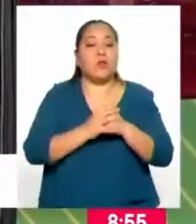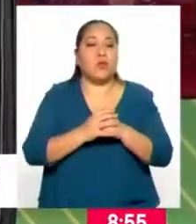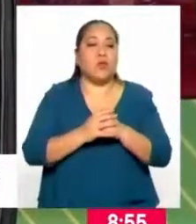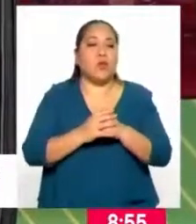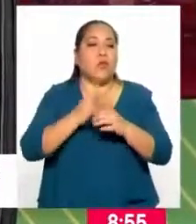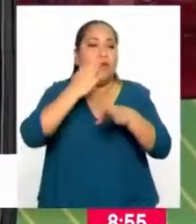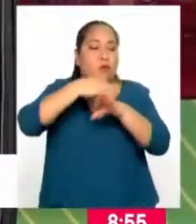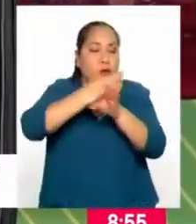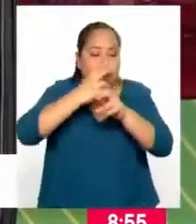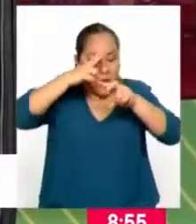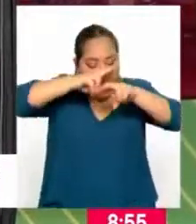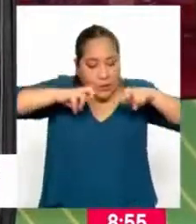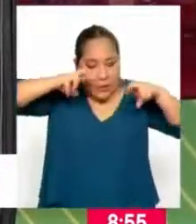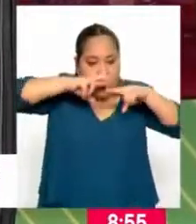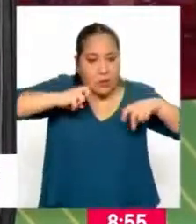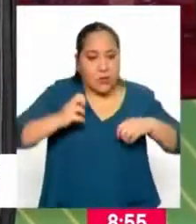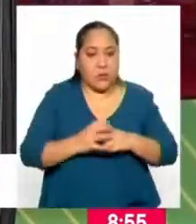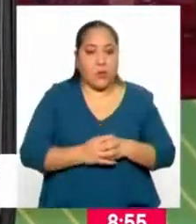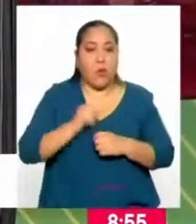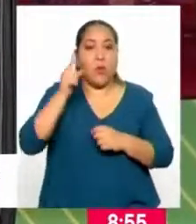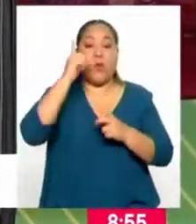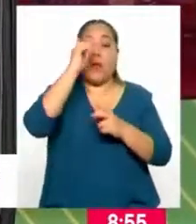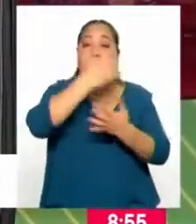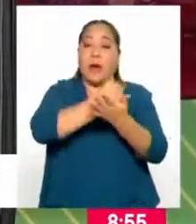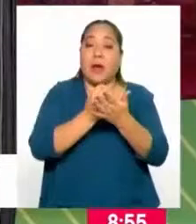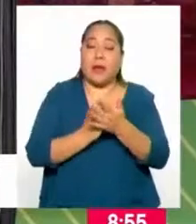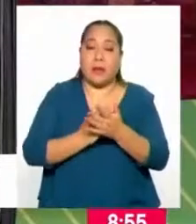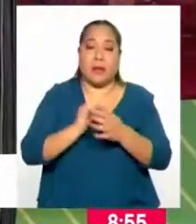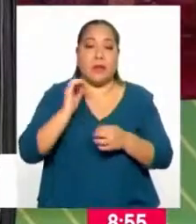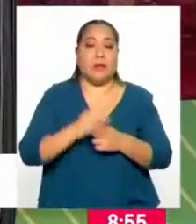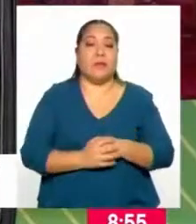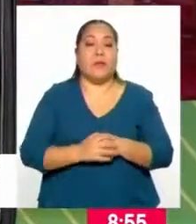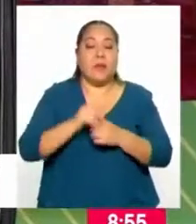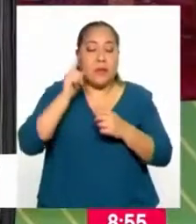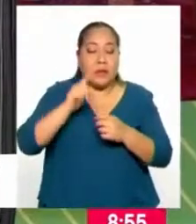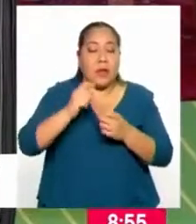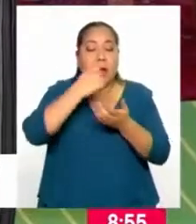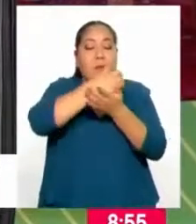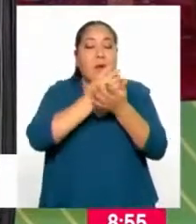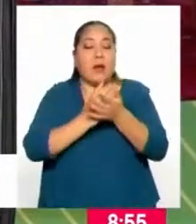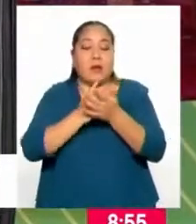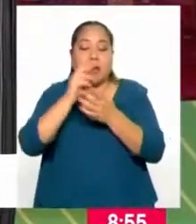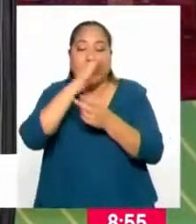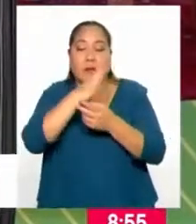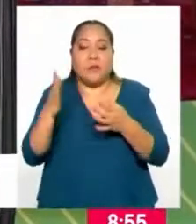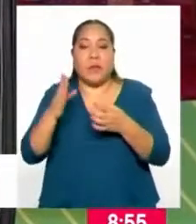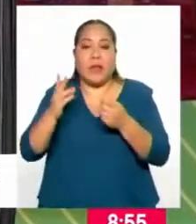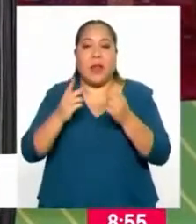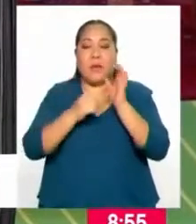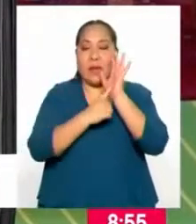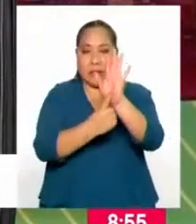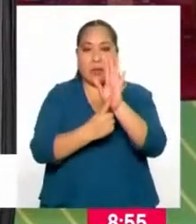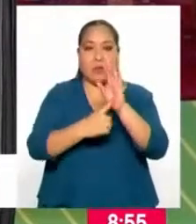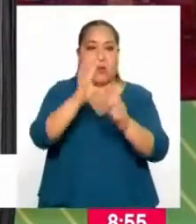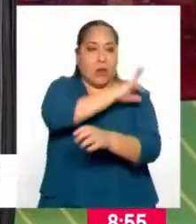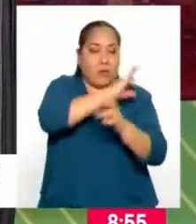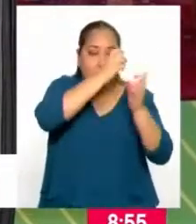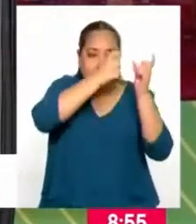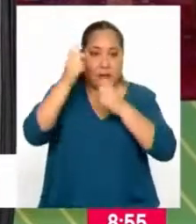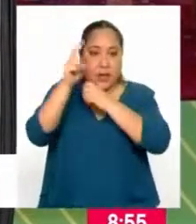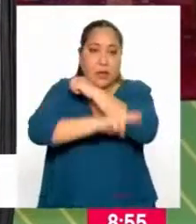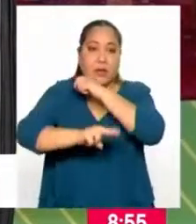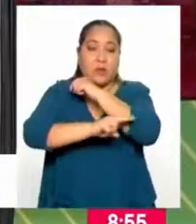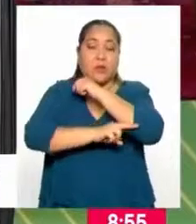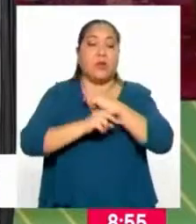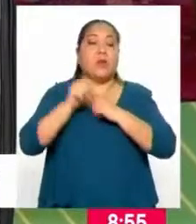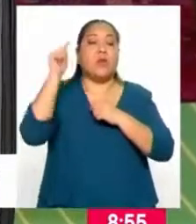de investigación, una parte está cifrada en la presentación que hizo la Fiscalía de la Nación sobre la